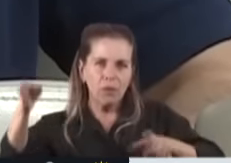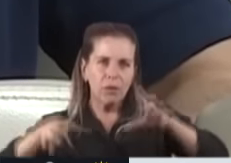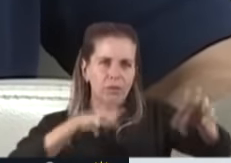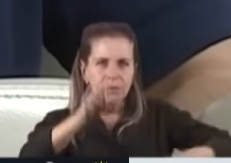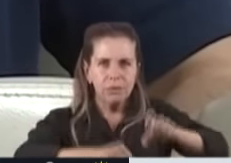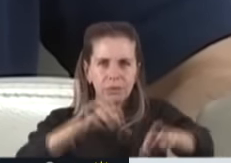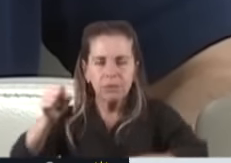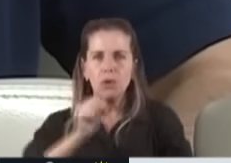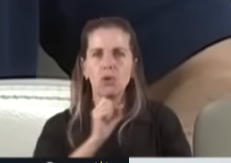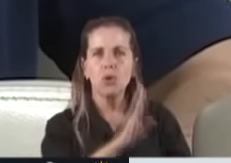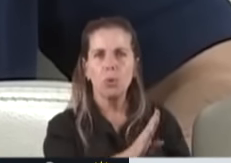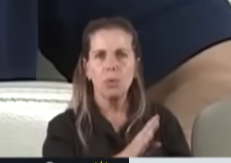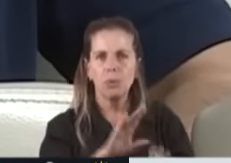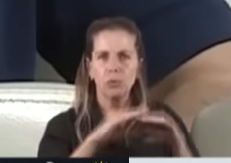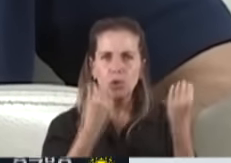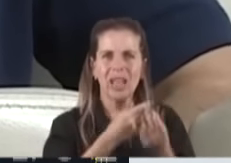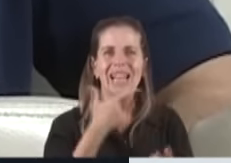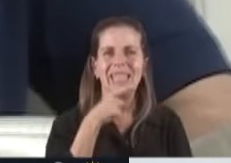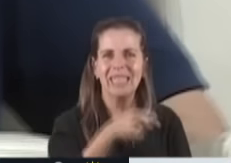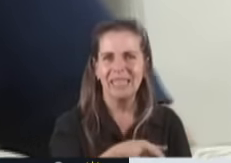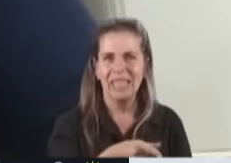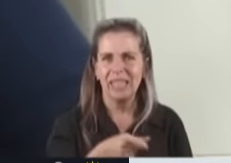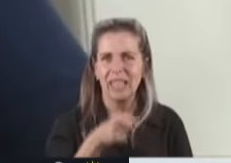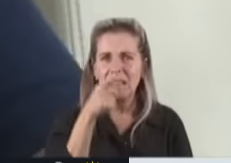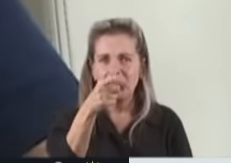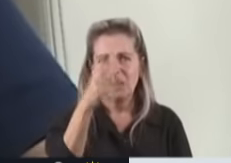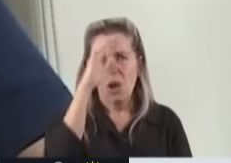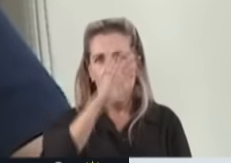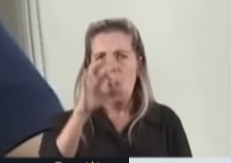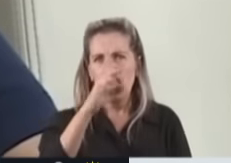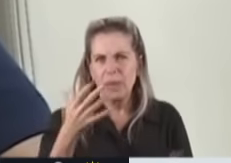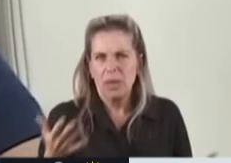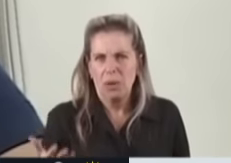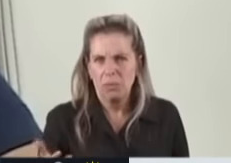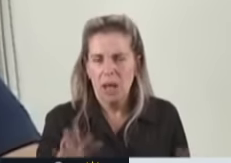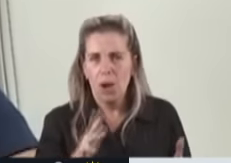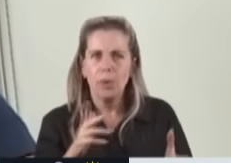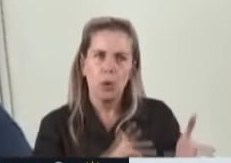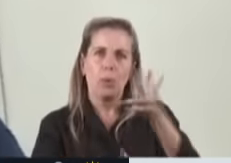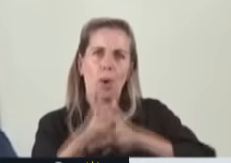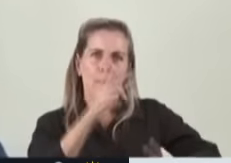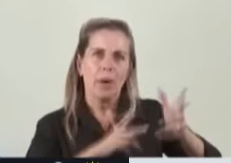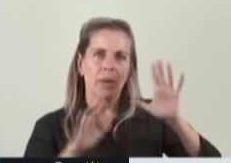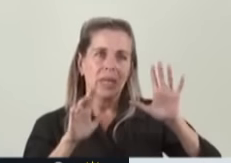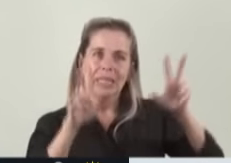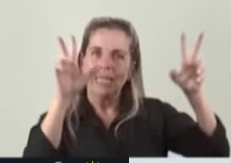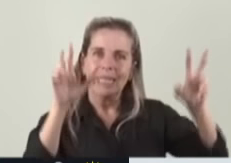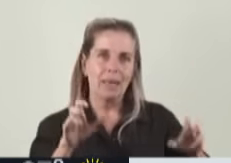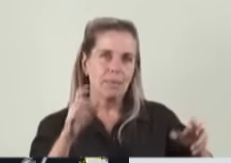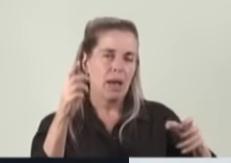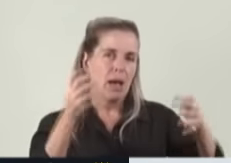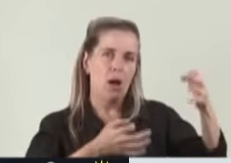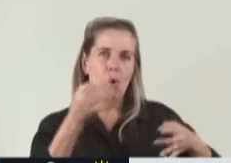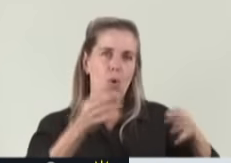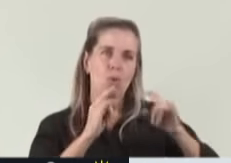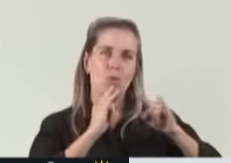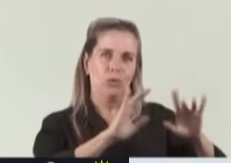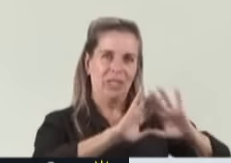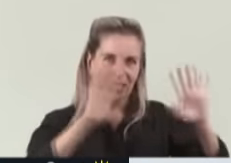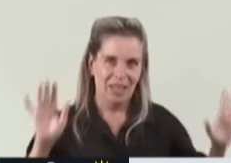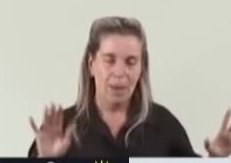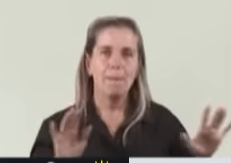La pregunta que quiero hacerte, bueno, si tenés una lectura al respecto de esto, más allá que probablemente me digas que es un tema de la justicia, pero qué análisis